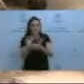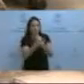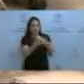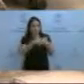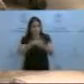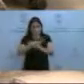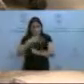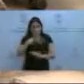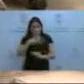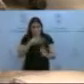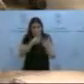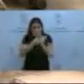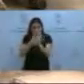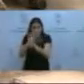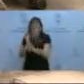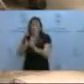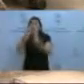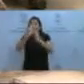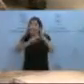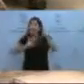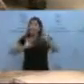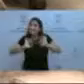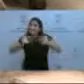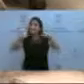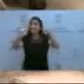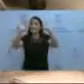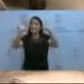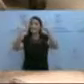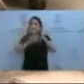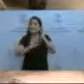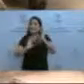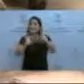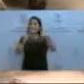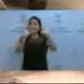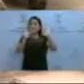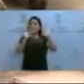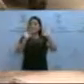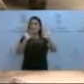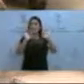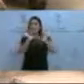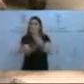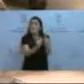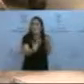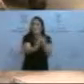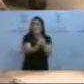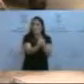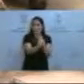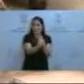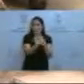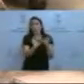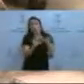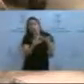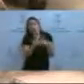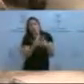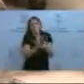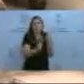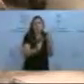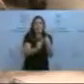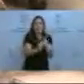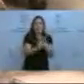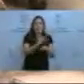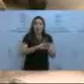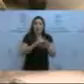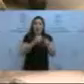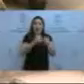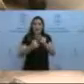acabo de enumerar, pero específicamente sí que tiene prioridad o se considera un colectivo prioritario en las